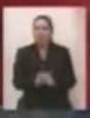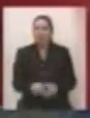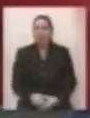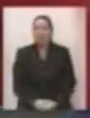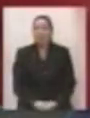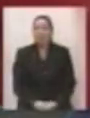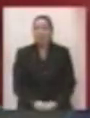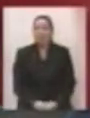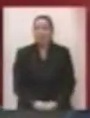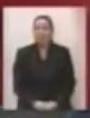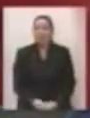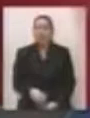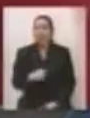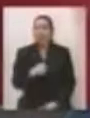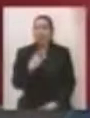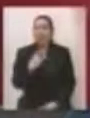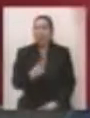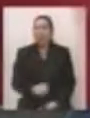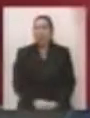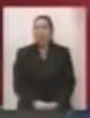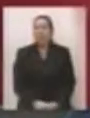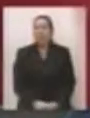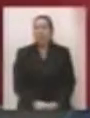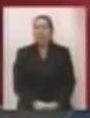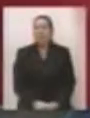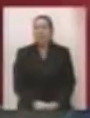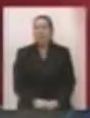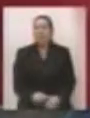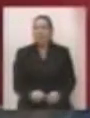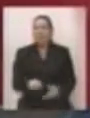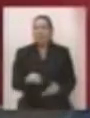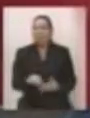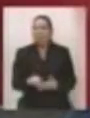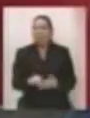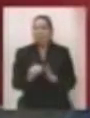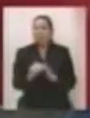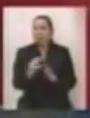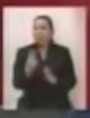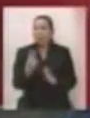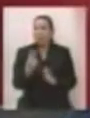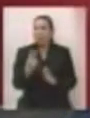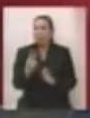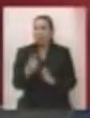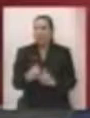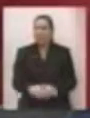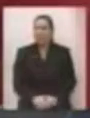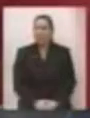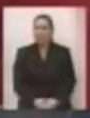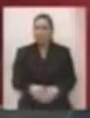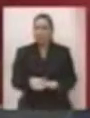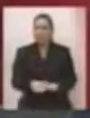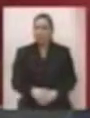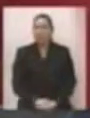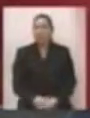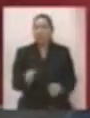comisión. Entonces, yo plantearía de que en el artículo 2 agregar eso, que es integrar,